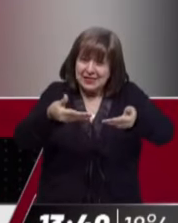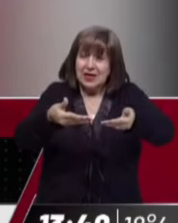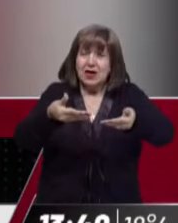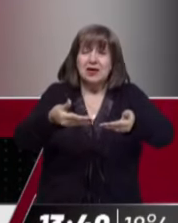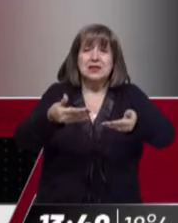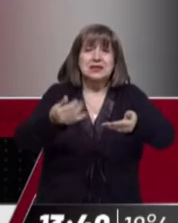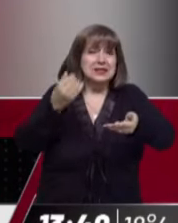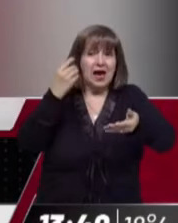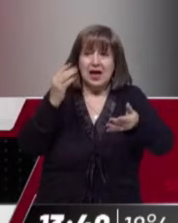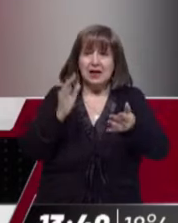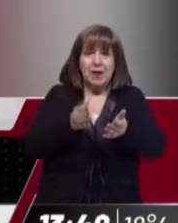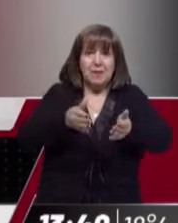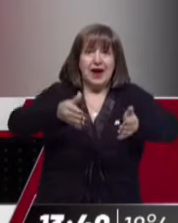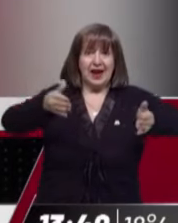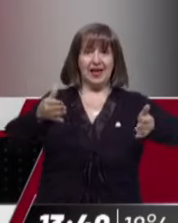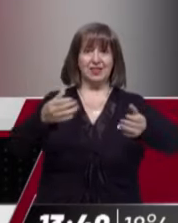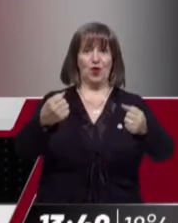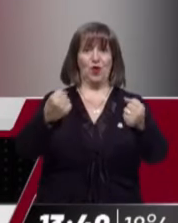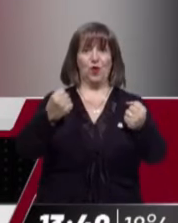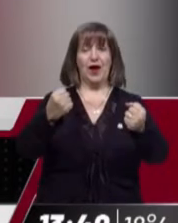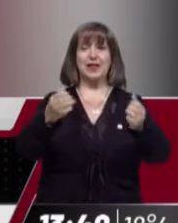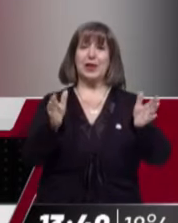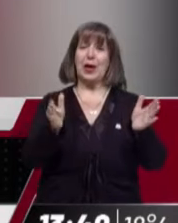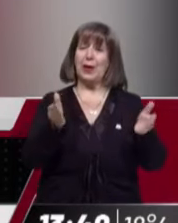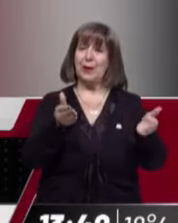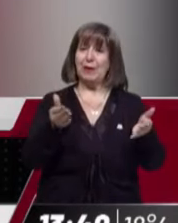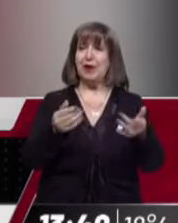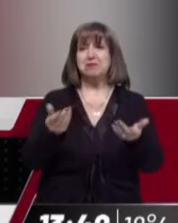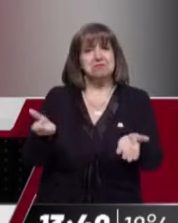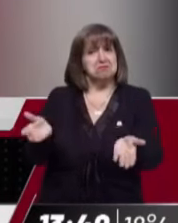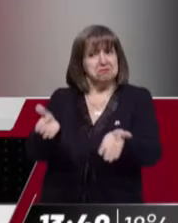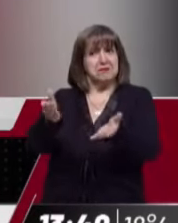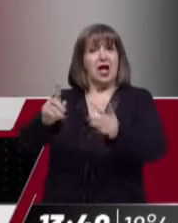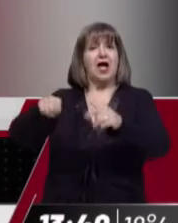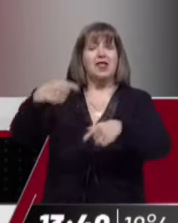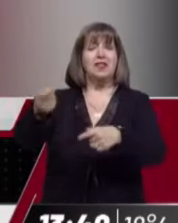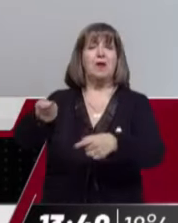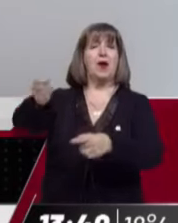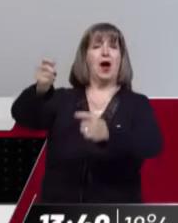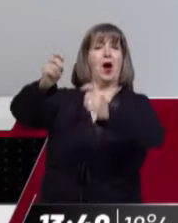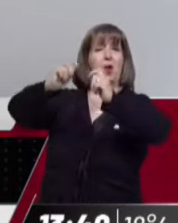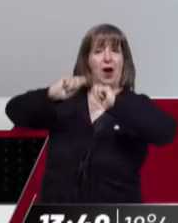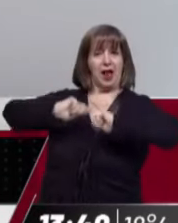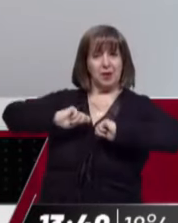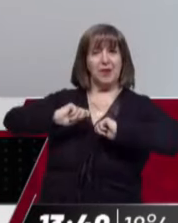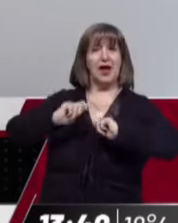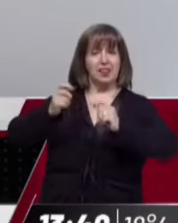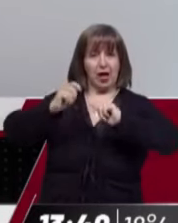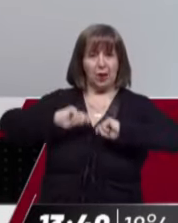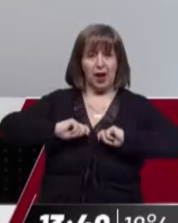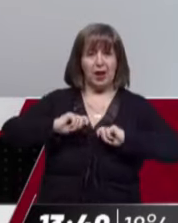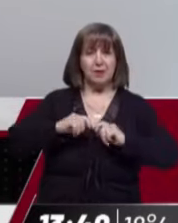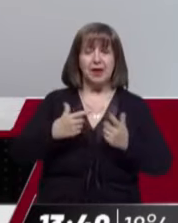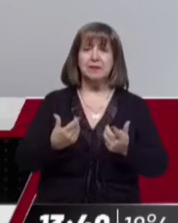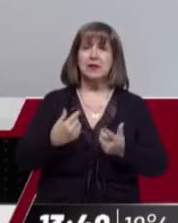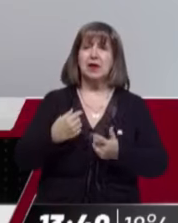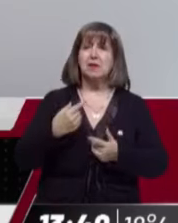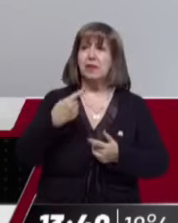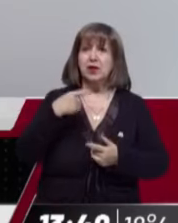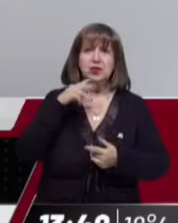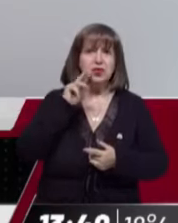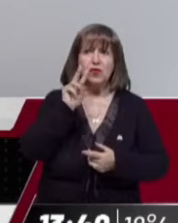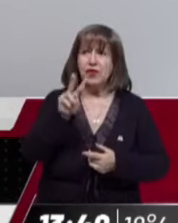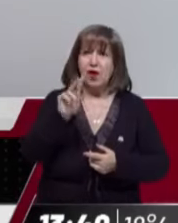las cunas ofrecen la estufa y le ponen la condición dice como nueva sin uso les ponen precio